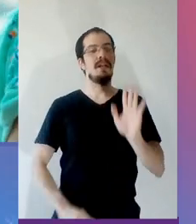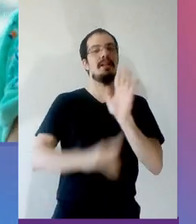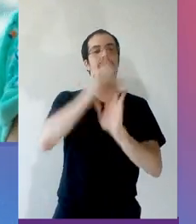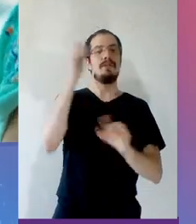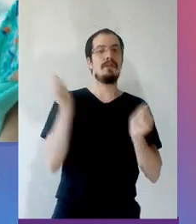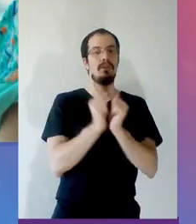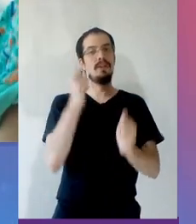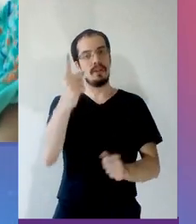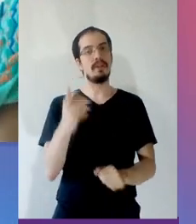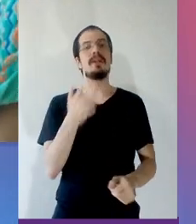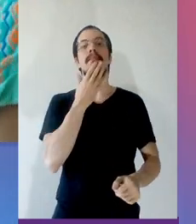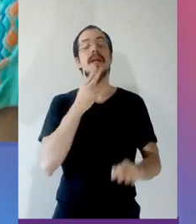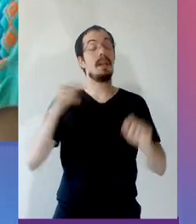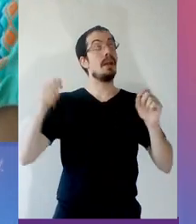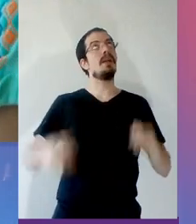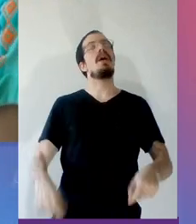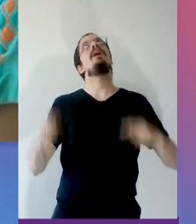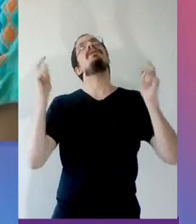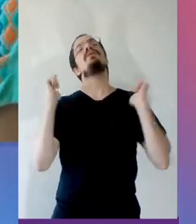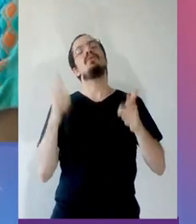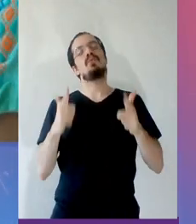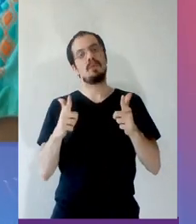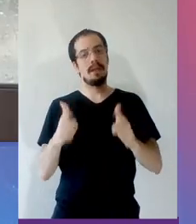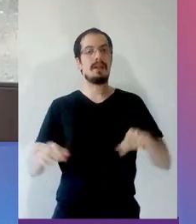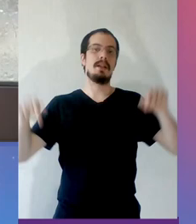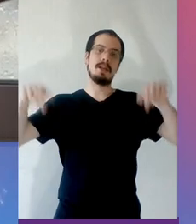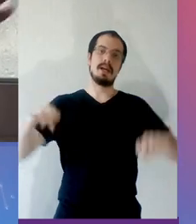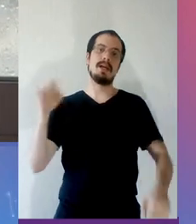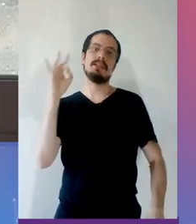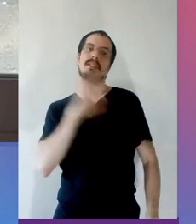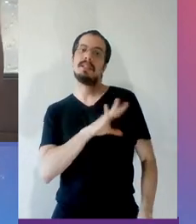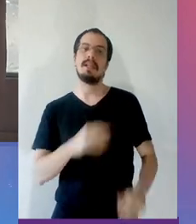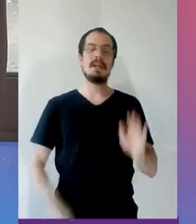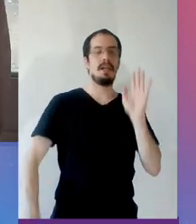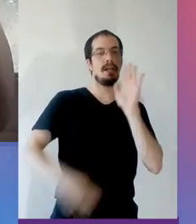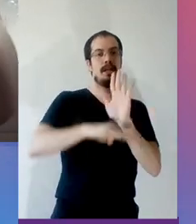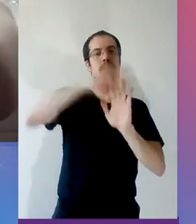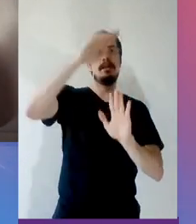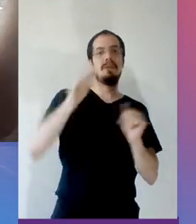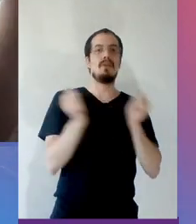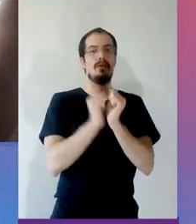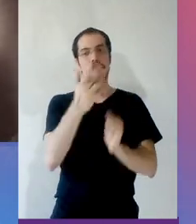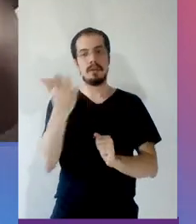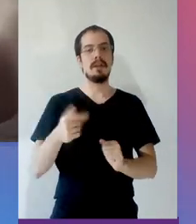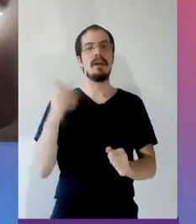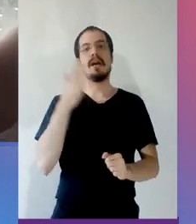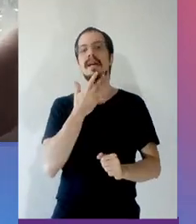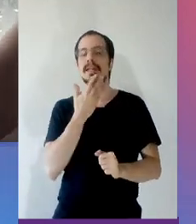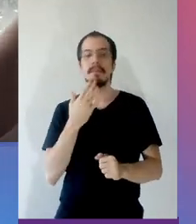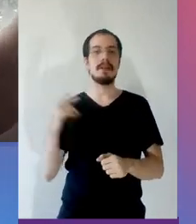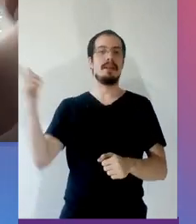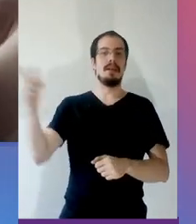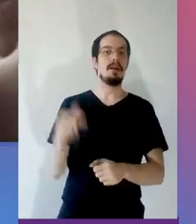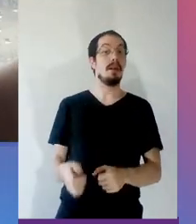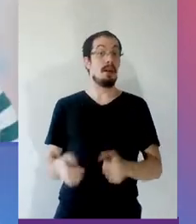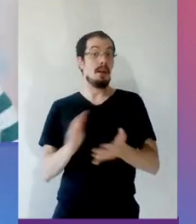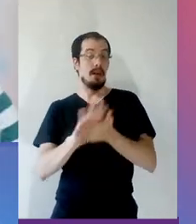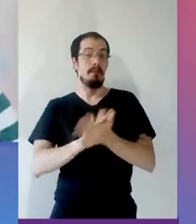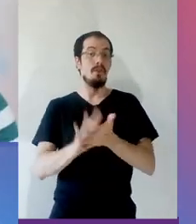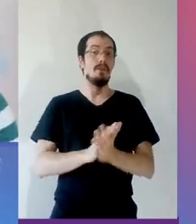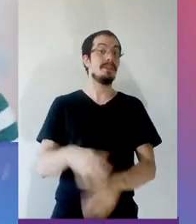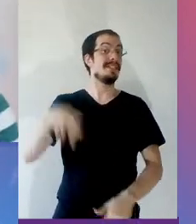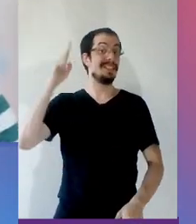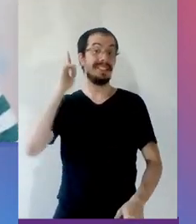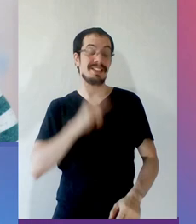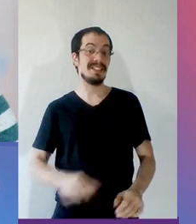Chile Crece ya instaurado y bastante, bastante sistemático a todo nivel, porque si no hubiéramos tenido el Chile Crece, o sea, peor todavía